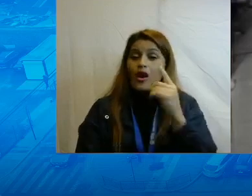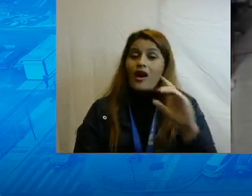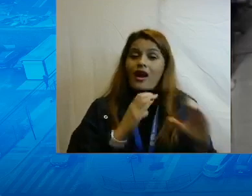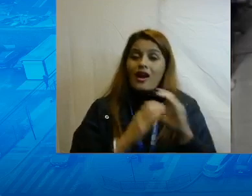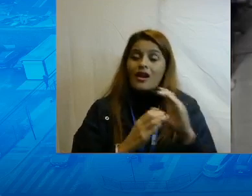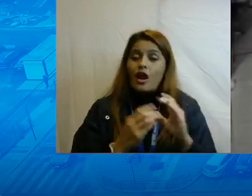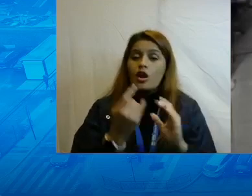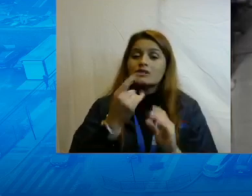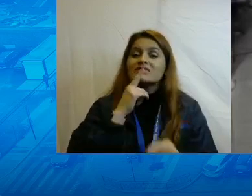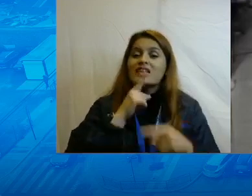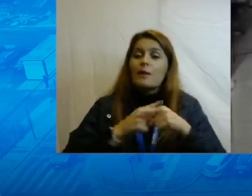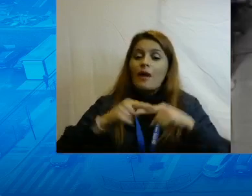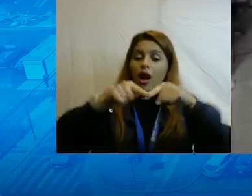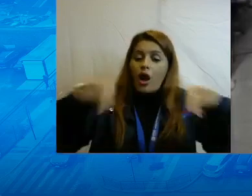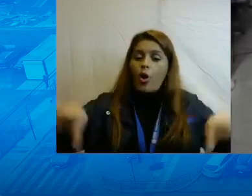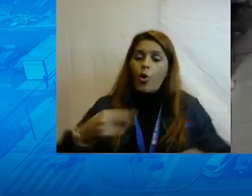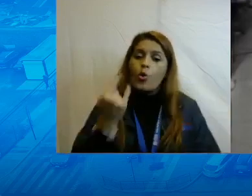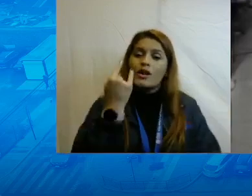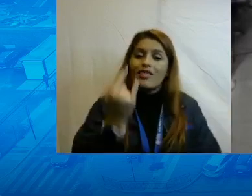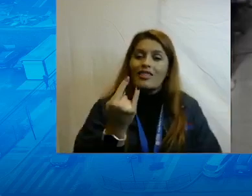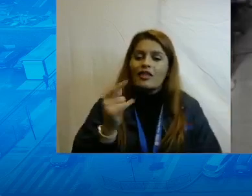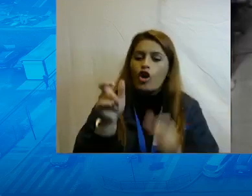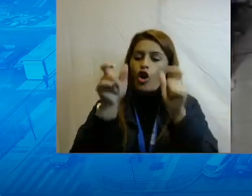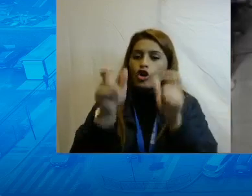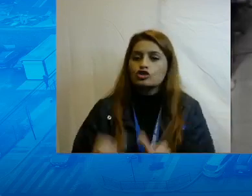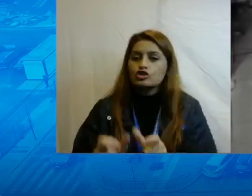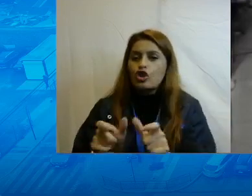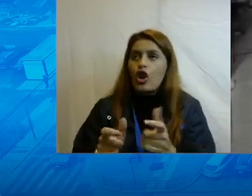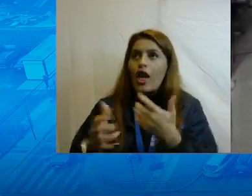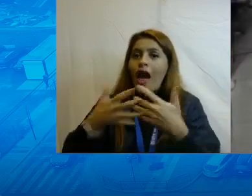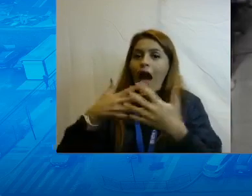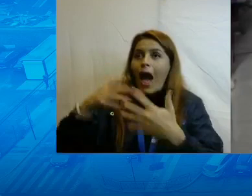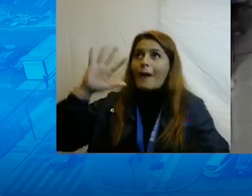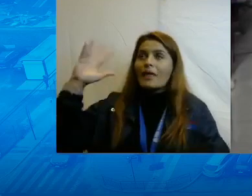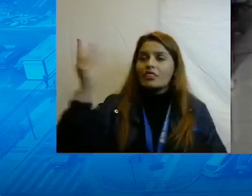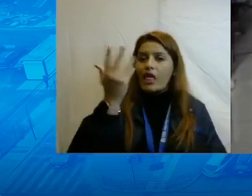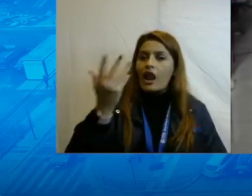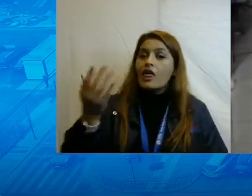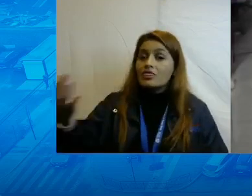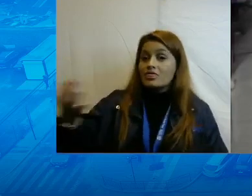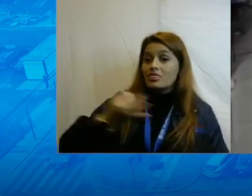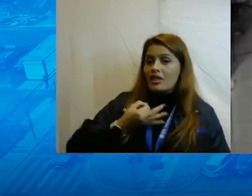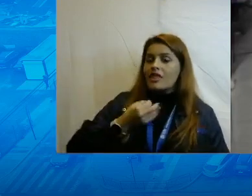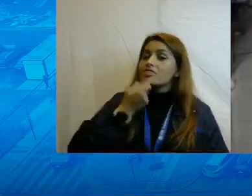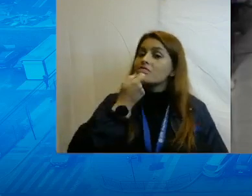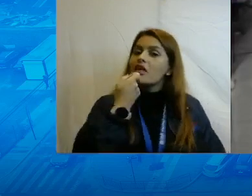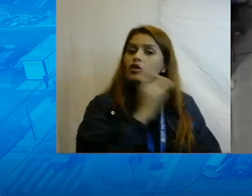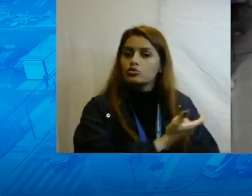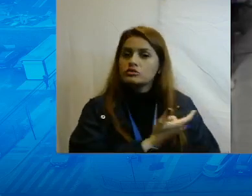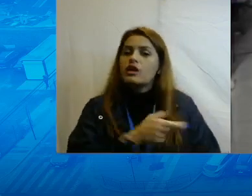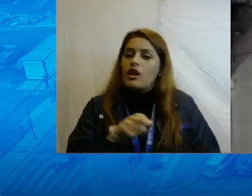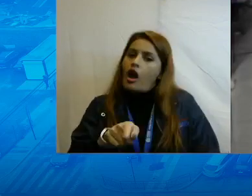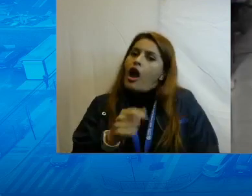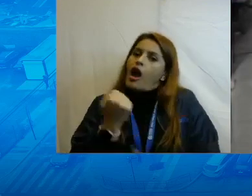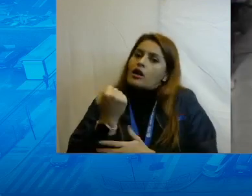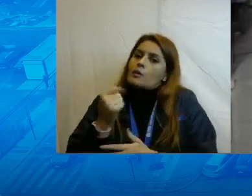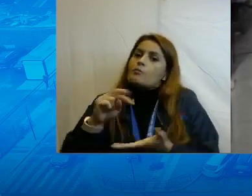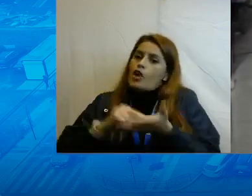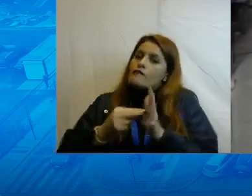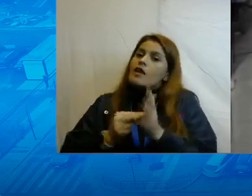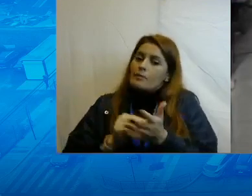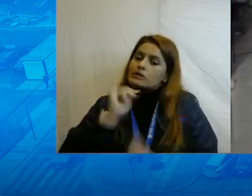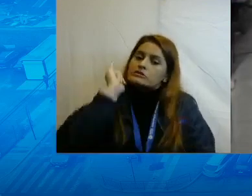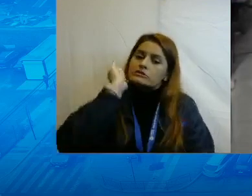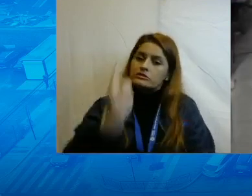de control ambiental que se encarga de recibir las denuncias ambientales. Los loteos irregulares afectan ambientalmente a la